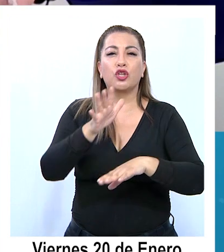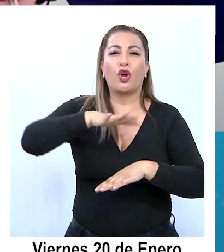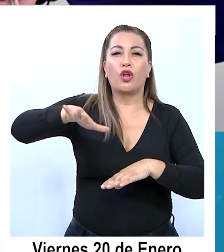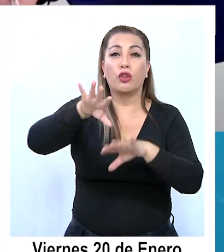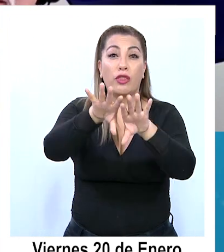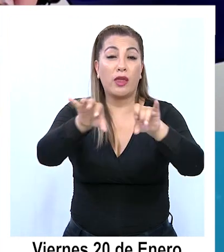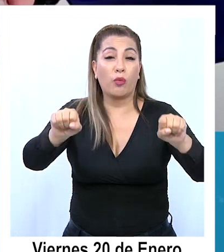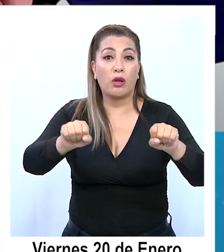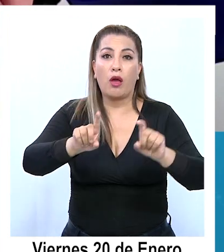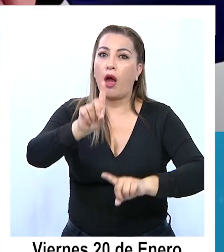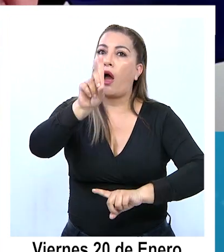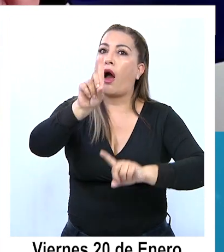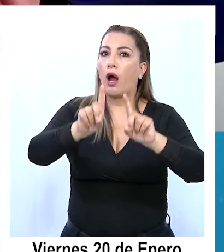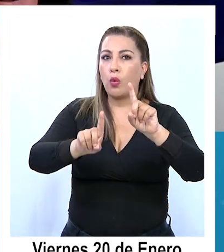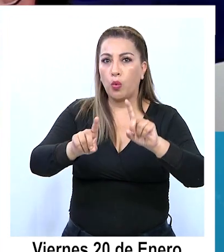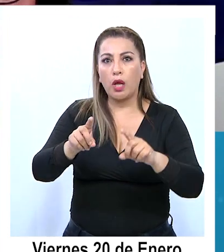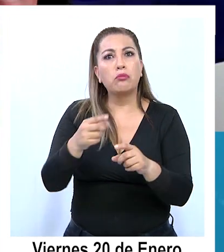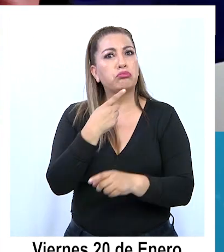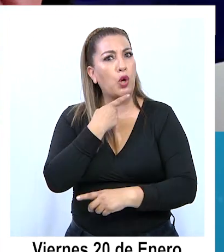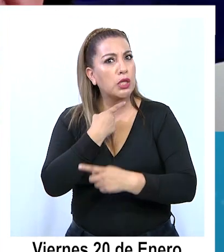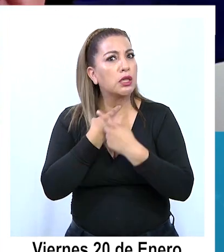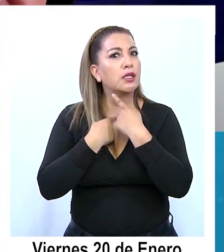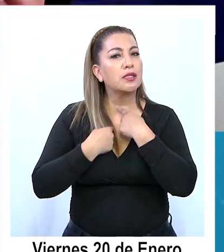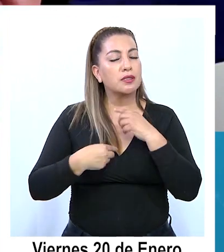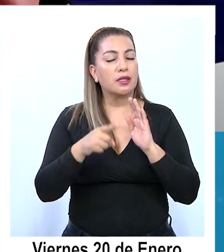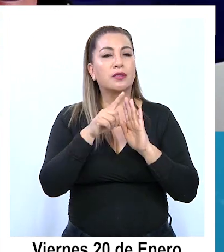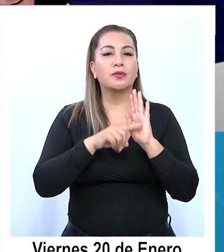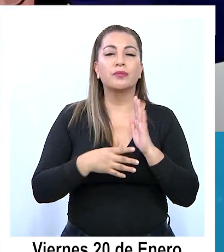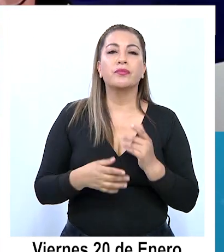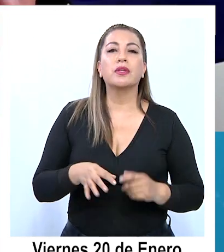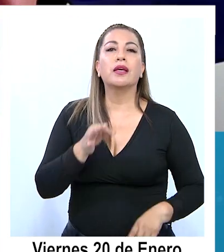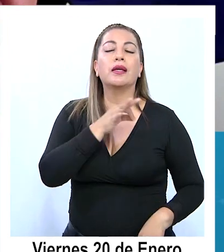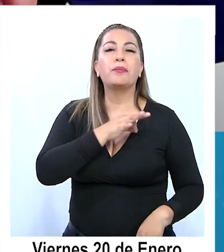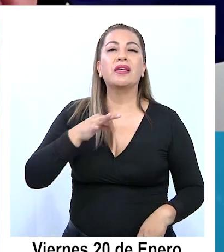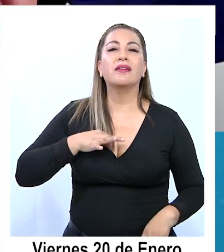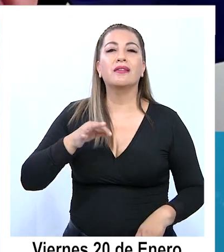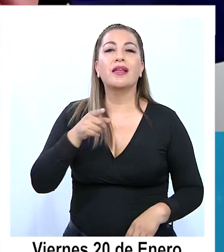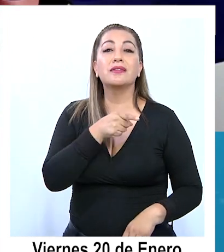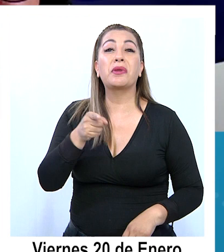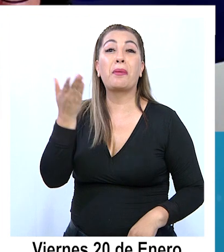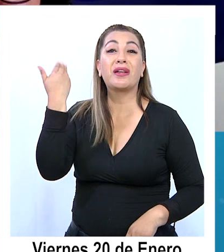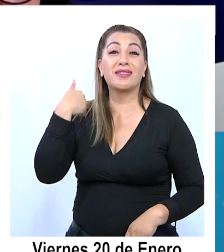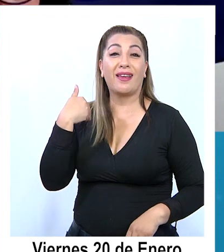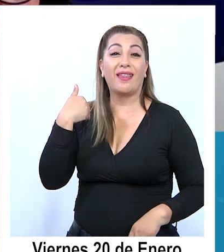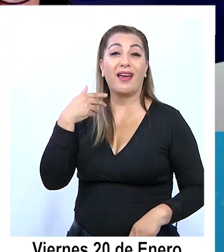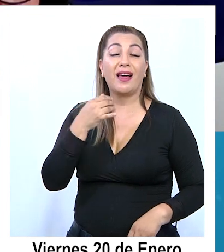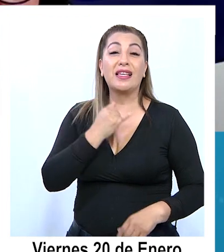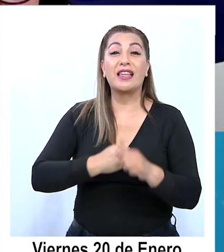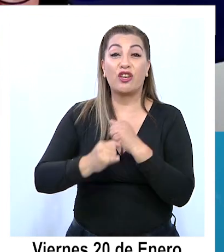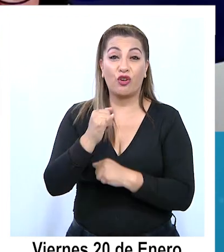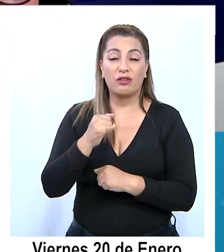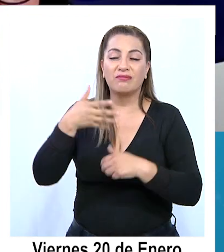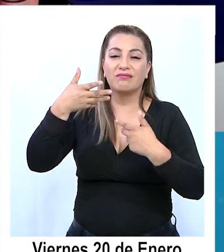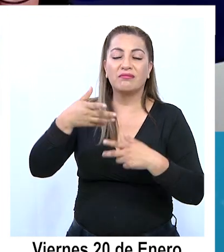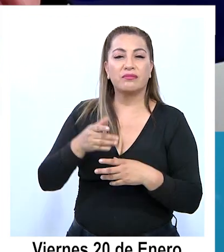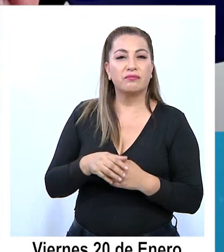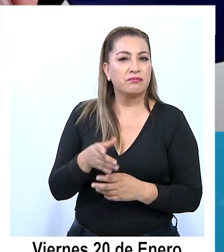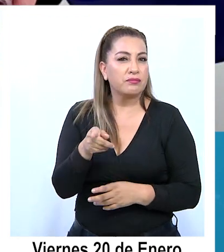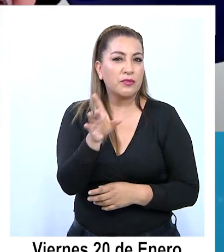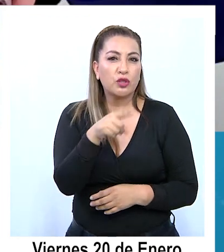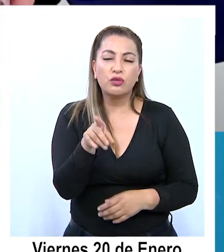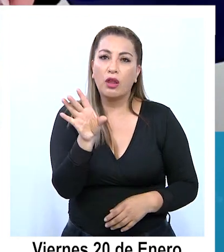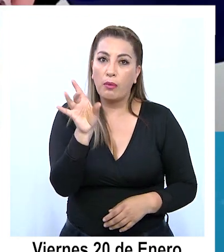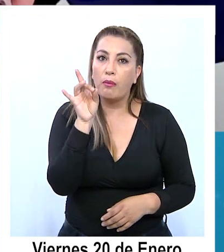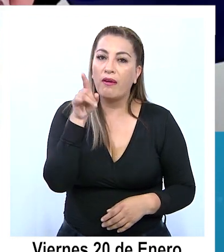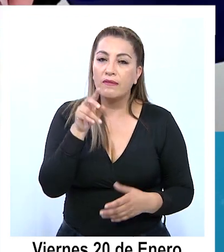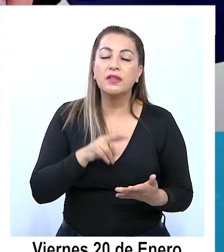y algunas de ellas son bastante interesantes. Nos comentaba precisamente la ministra la semana pasada, ¿cierto? Y que da cuenta de